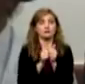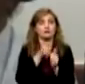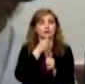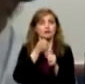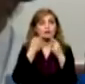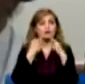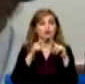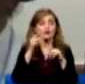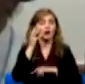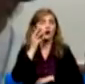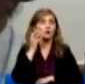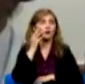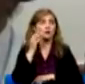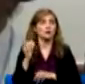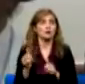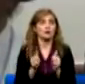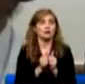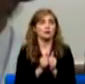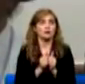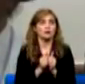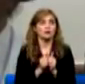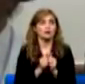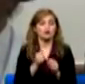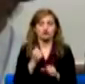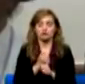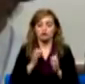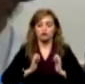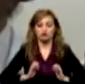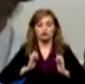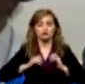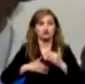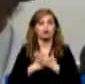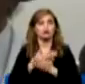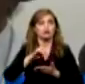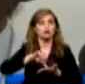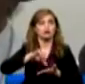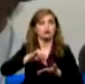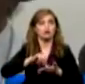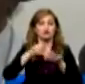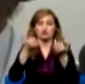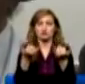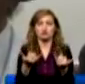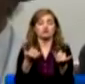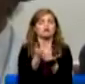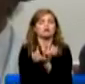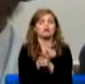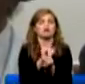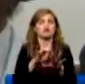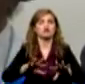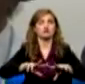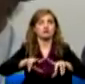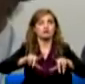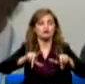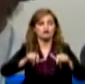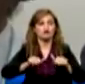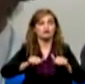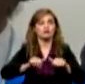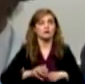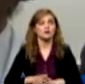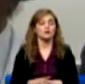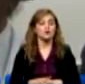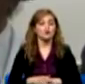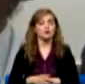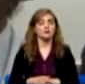la experiencia que juntos vamos a poder vivir en esta nueva ciudad moderna, libre de corrupción, van ustedes a